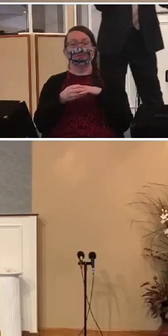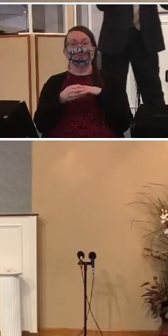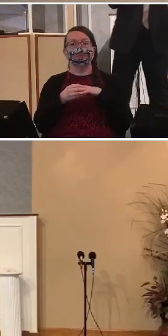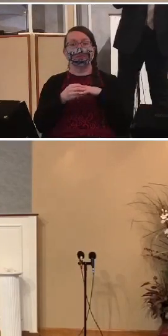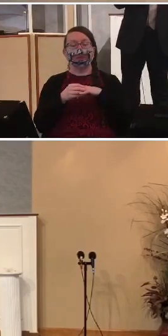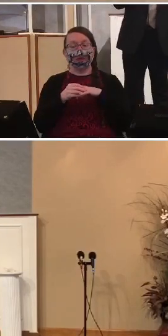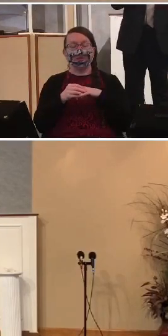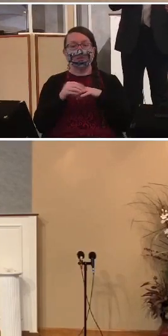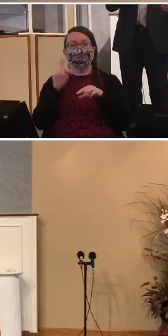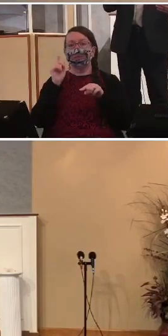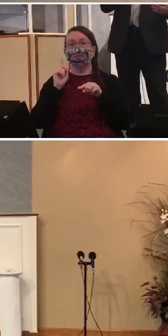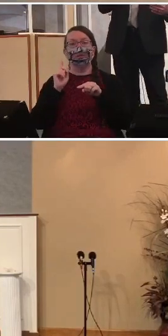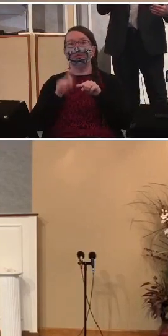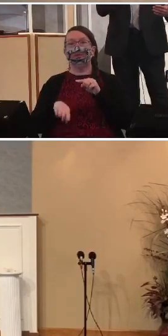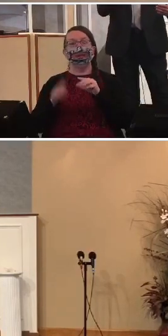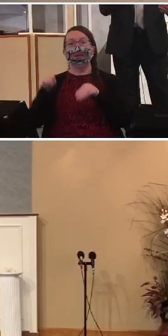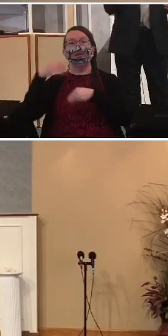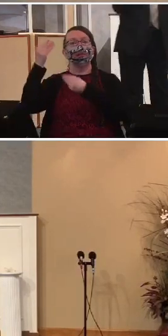sacar a Dios.